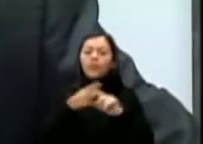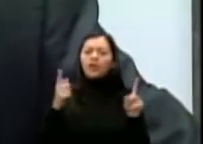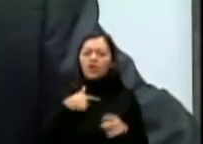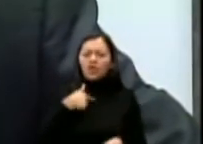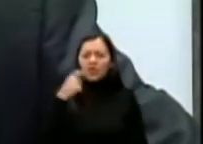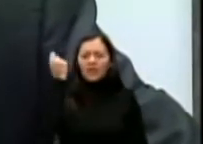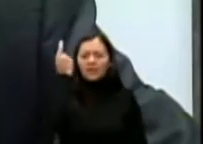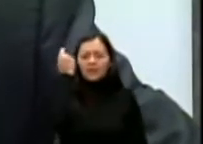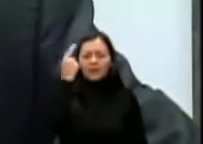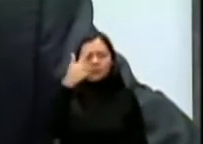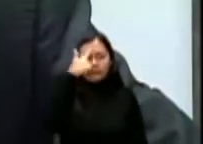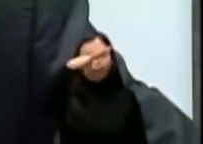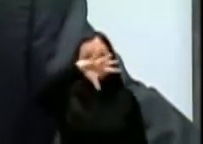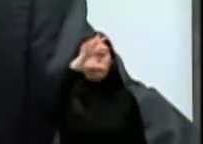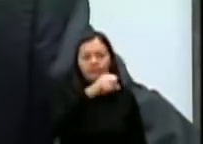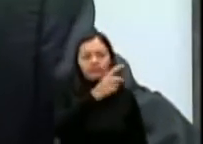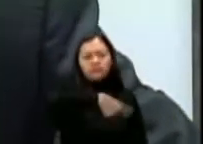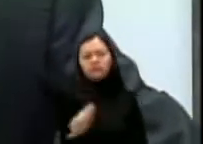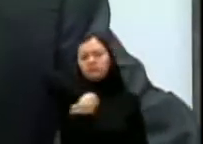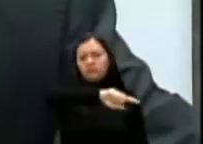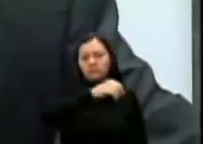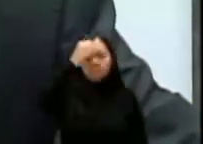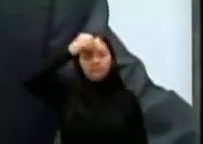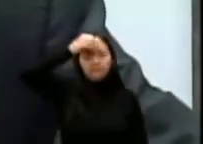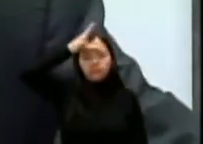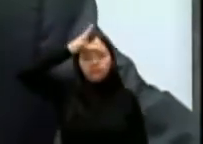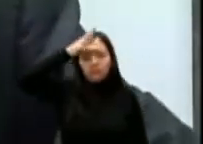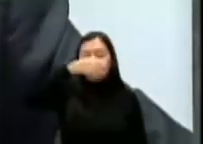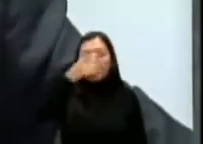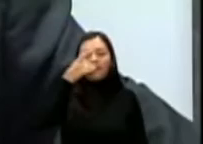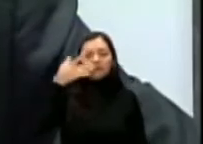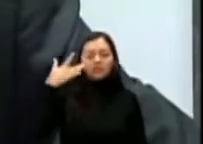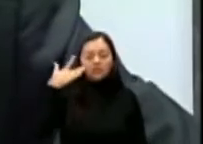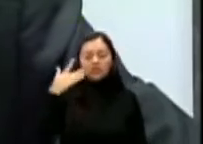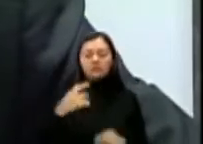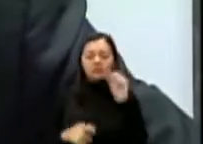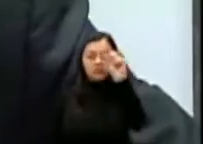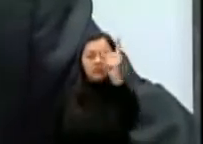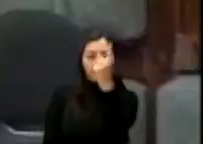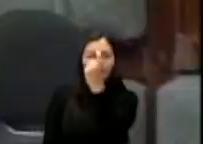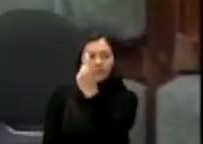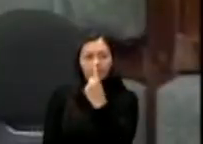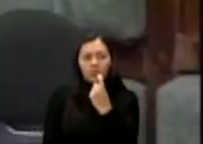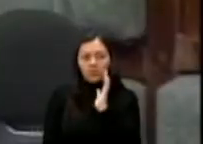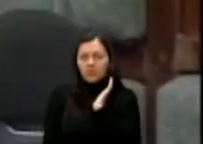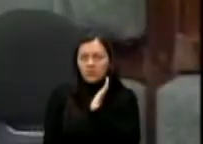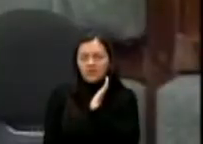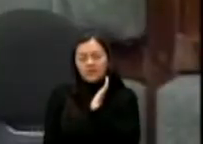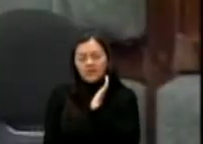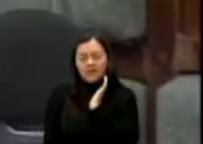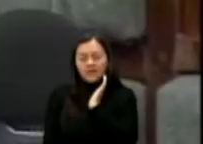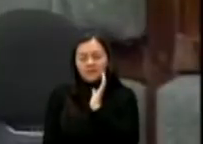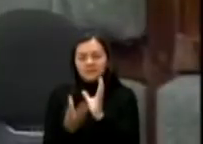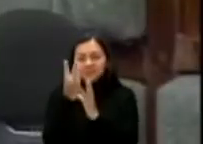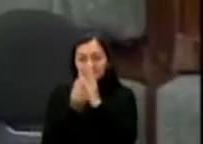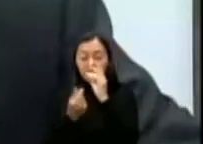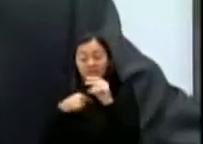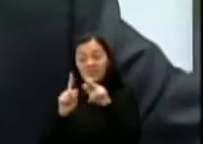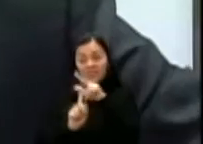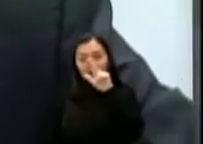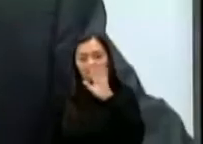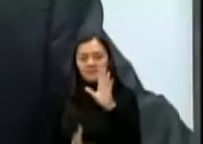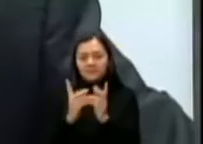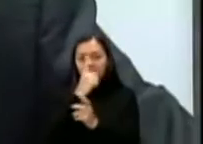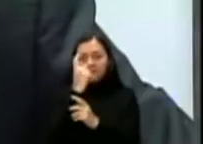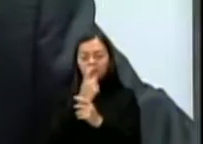y sabiduría del pueblo amazónico debe decirle algo usted me hizo una pregunta que pasó desapercibida probablemente para el oyente hace pocos instantes y qué